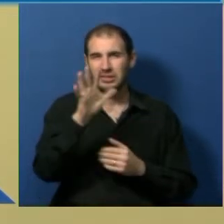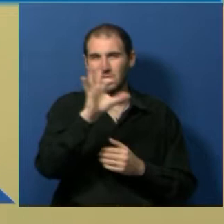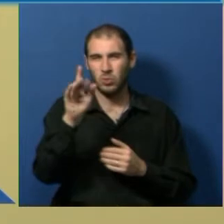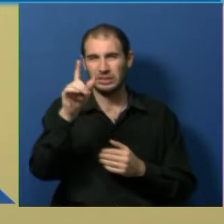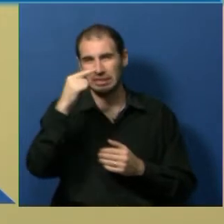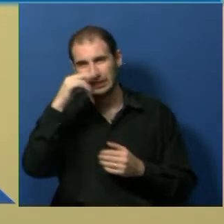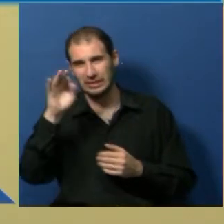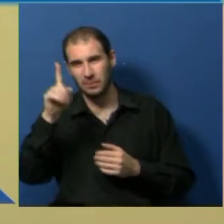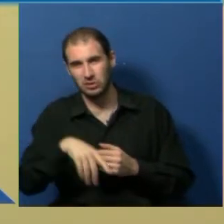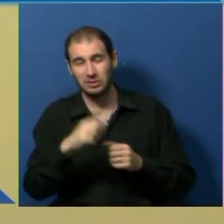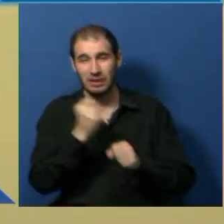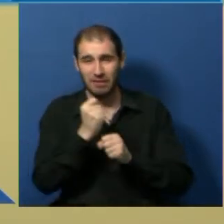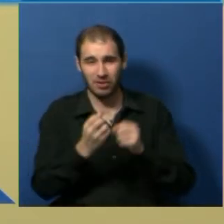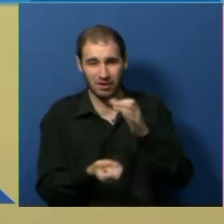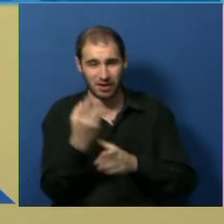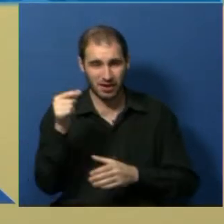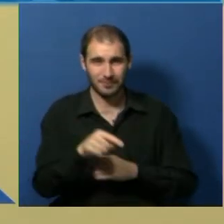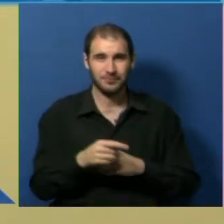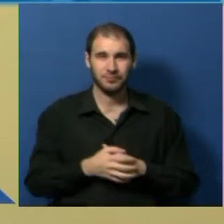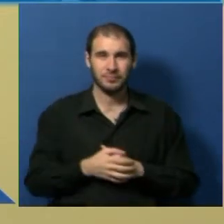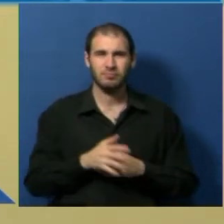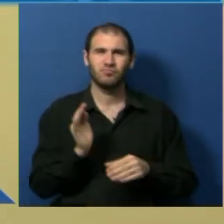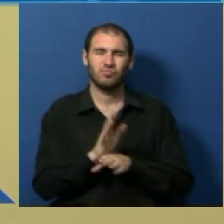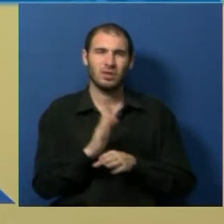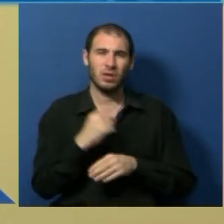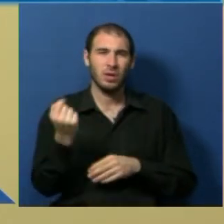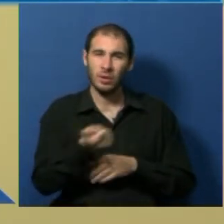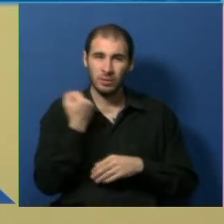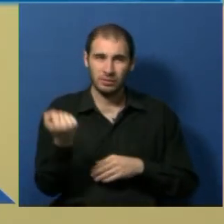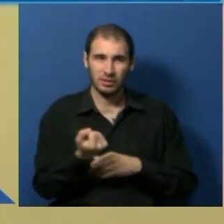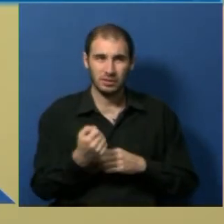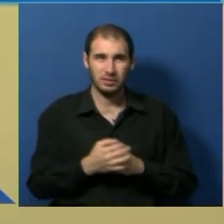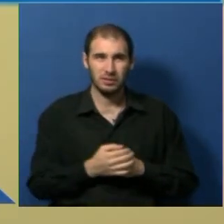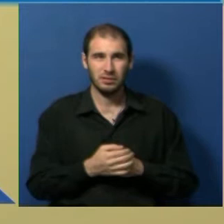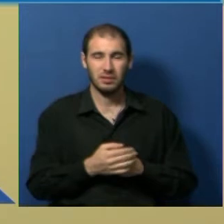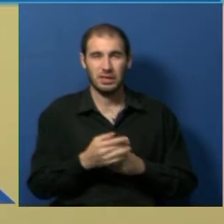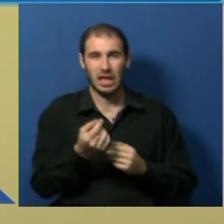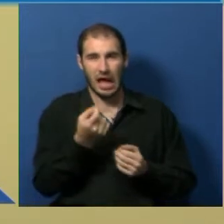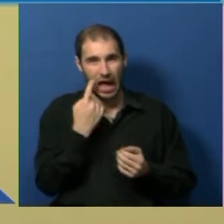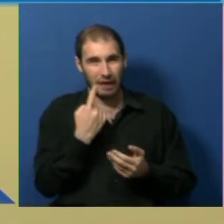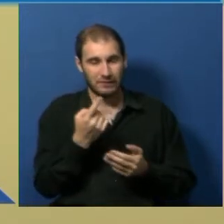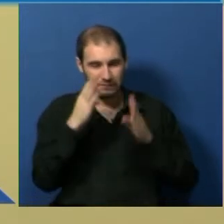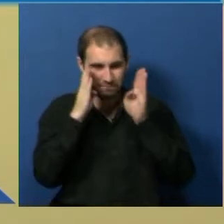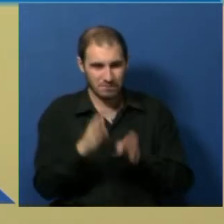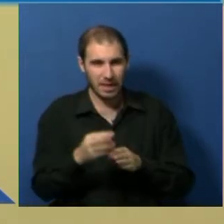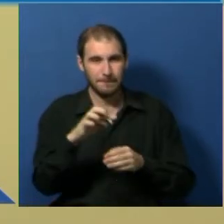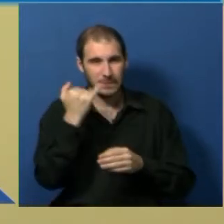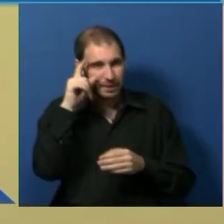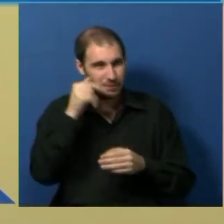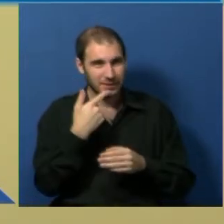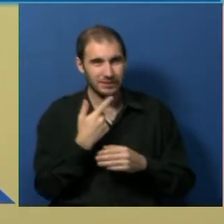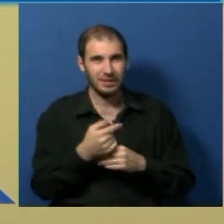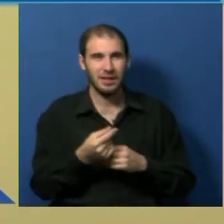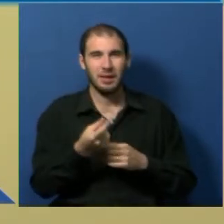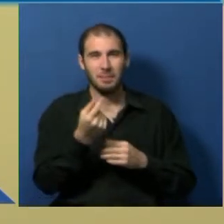50 y el 70% del empleo. Por lo tanto, es muy importante apretar, digamos, apuntalar a las pymes, como